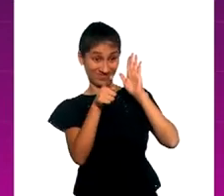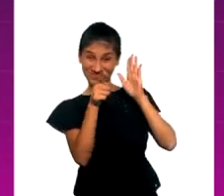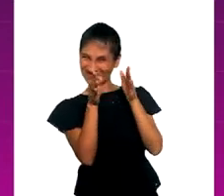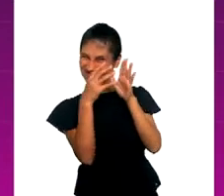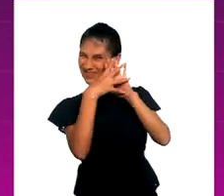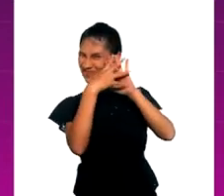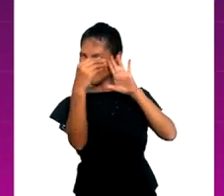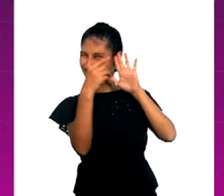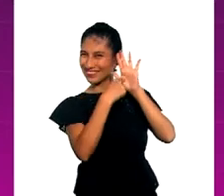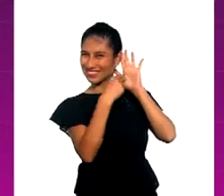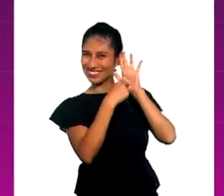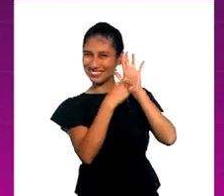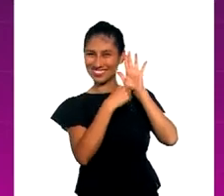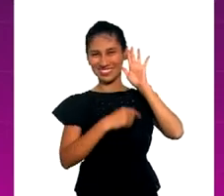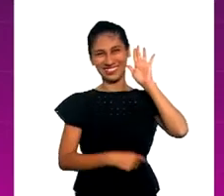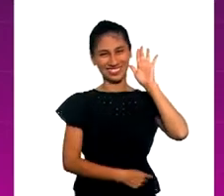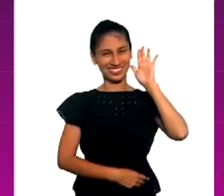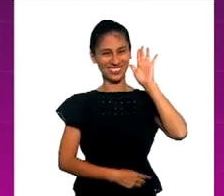triángulo